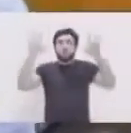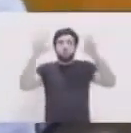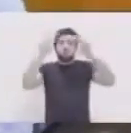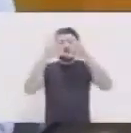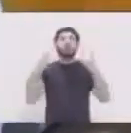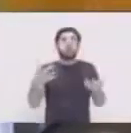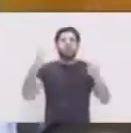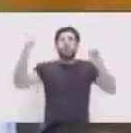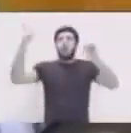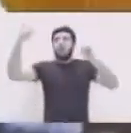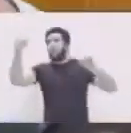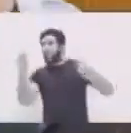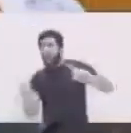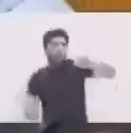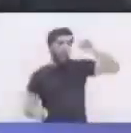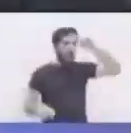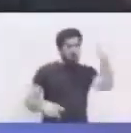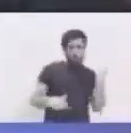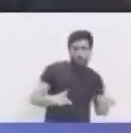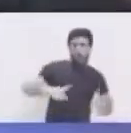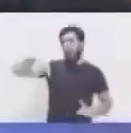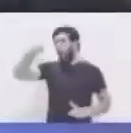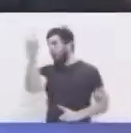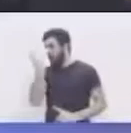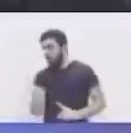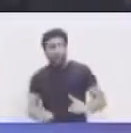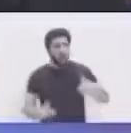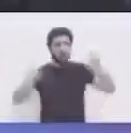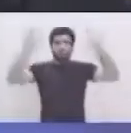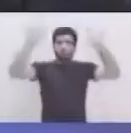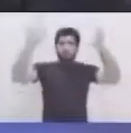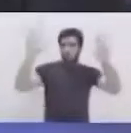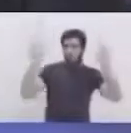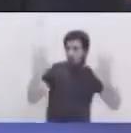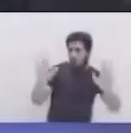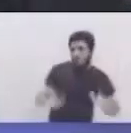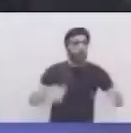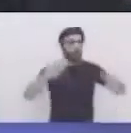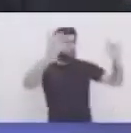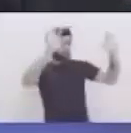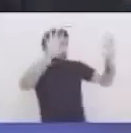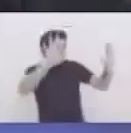agua? ¡Truena! ¡Truena! ¡Llueve! ¡Prum!